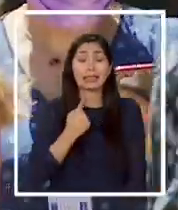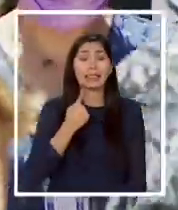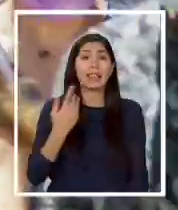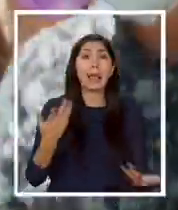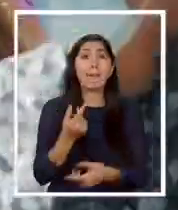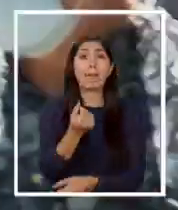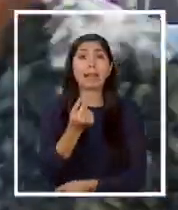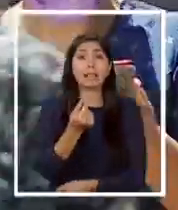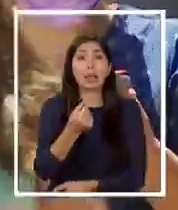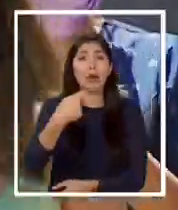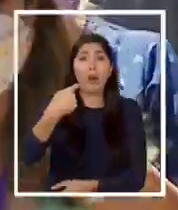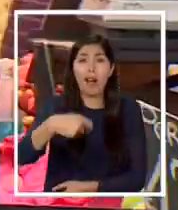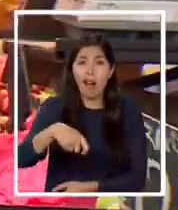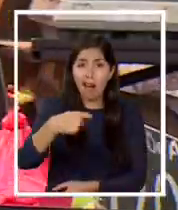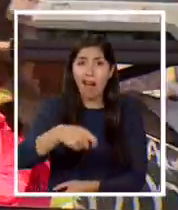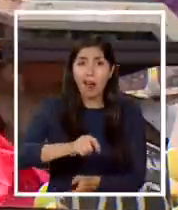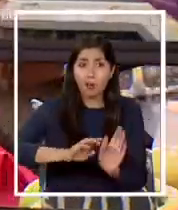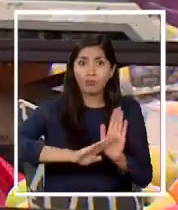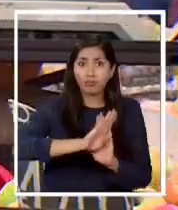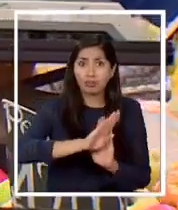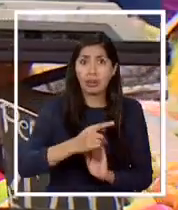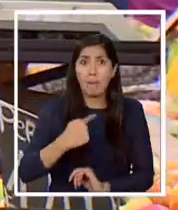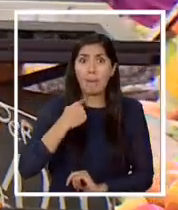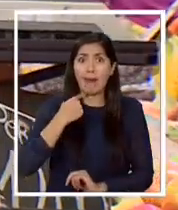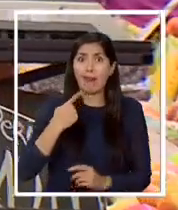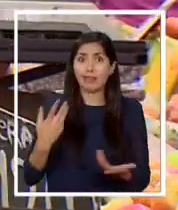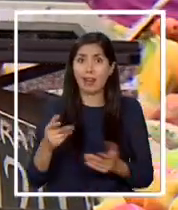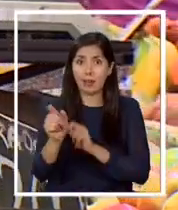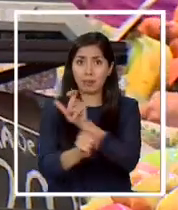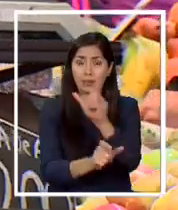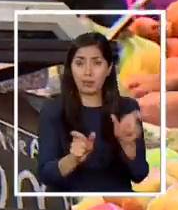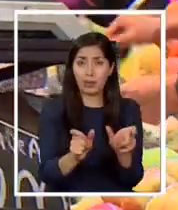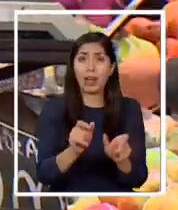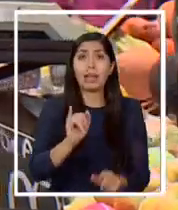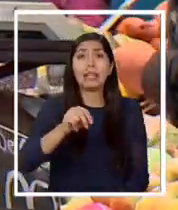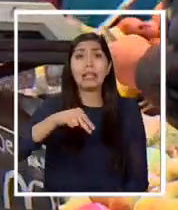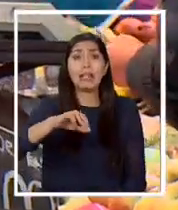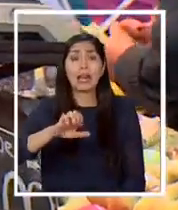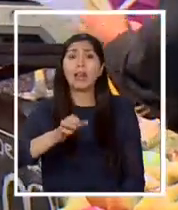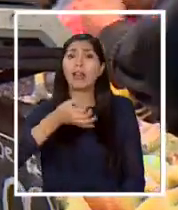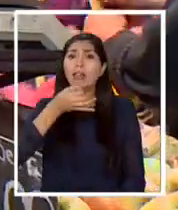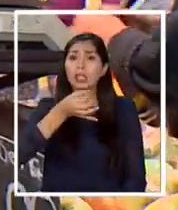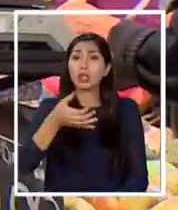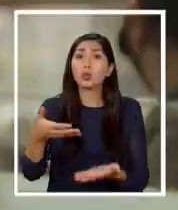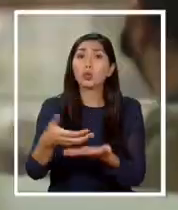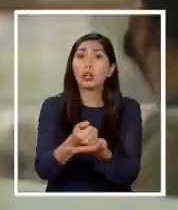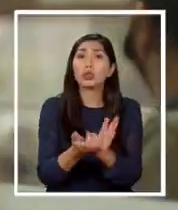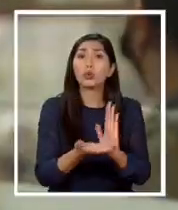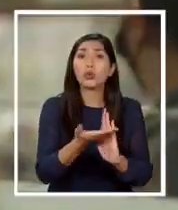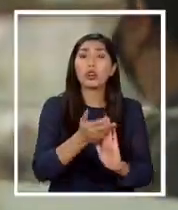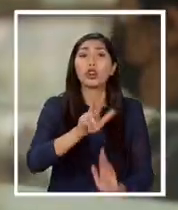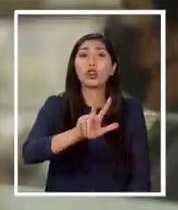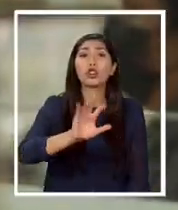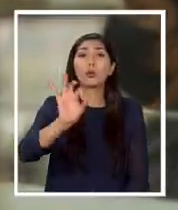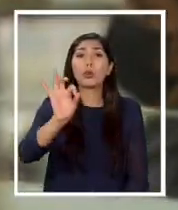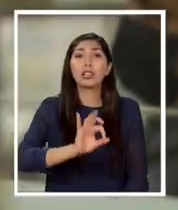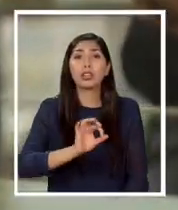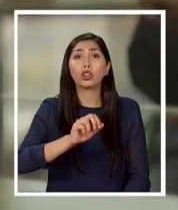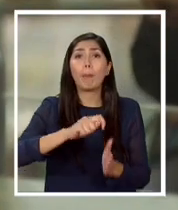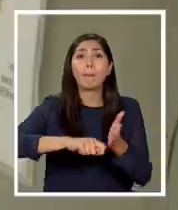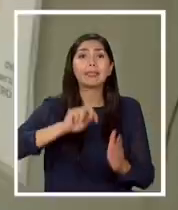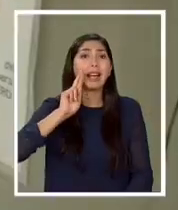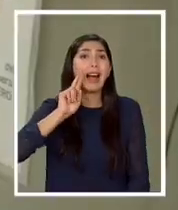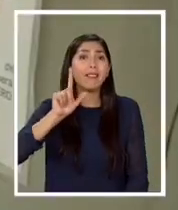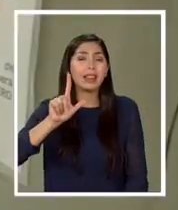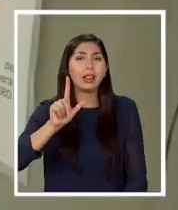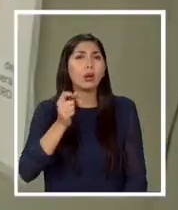en los precios que impactan los bolsillos y los sueldos. Según el INE, las remuneraciones subieron un 8% en abril. El